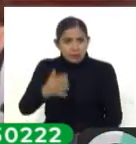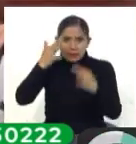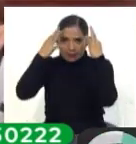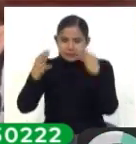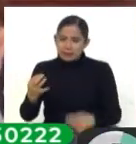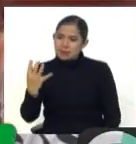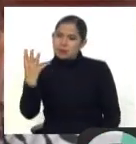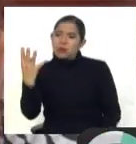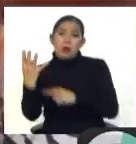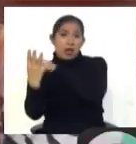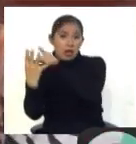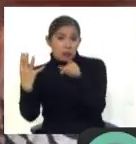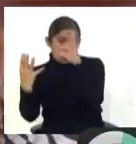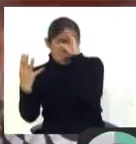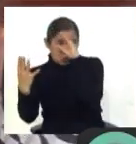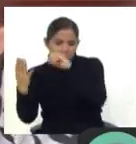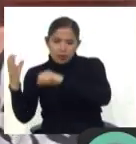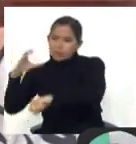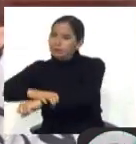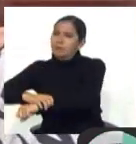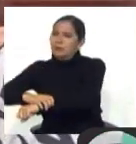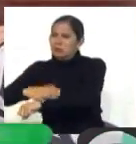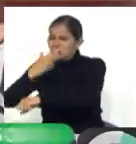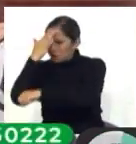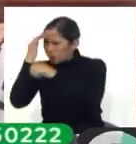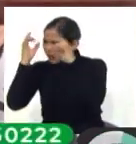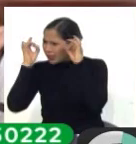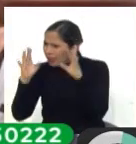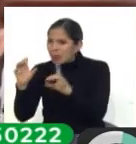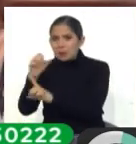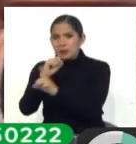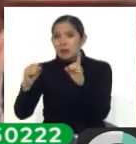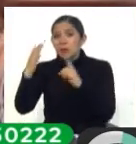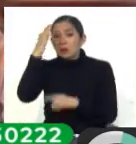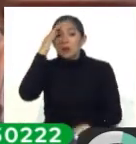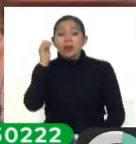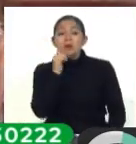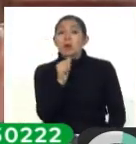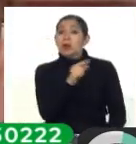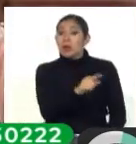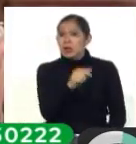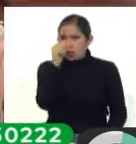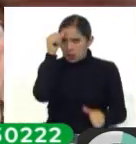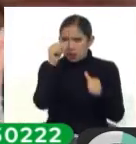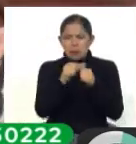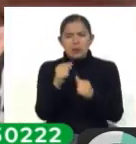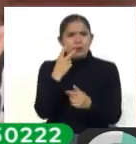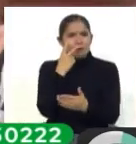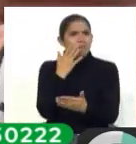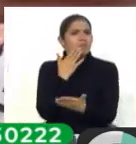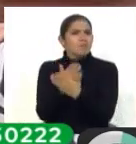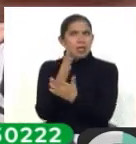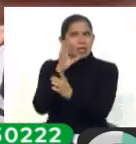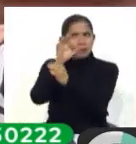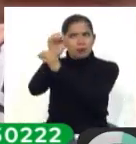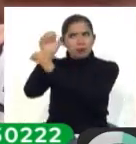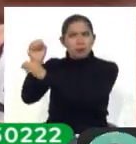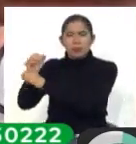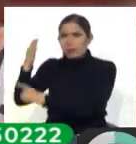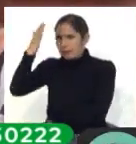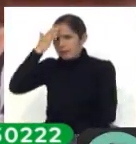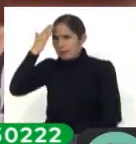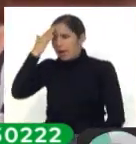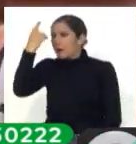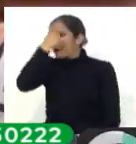cuatro sujetos, porque además existen agravantes en esta situación, ya que la menor recuerda muy bien, identifica a sus agresores, pero